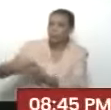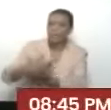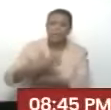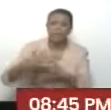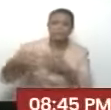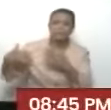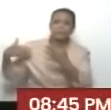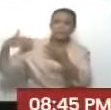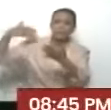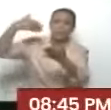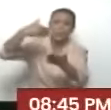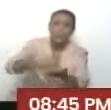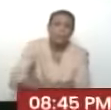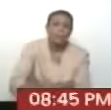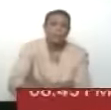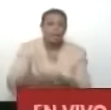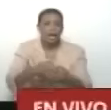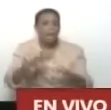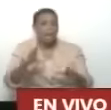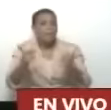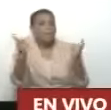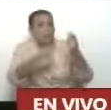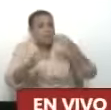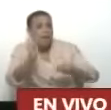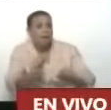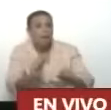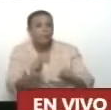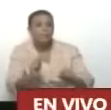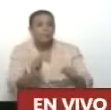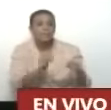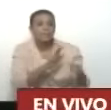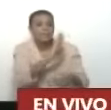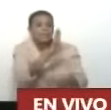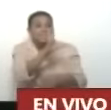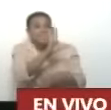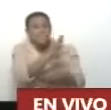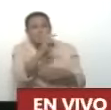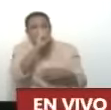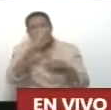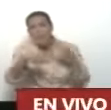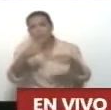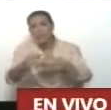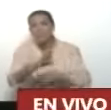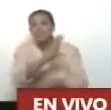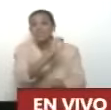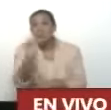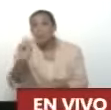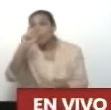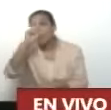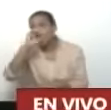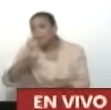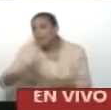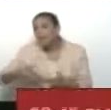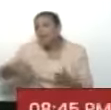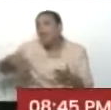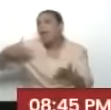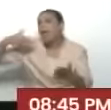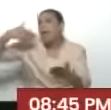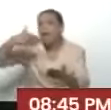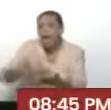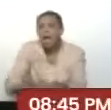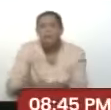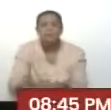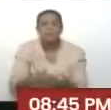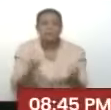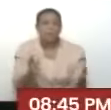3 siglos. Nosotros llegamos al referéndum consultivo con una vereda de 5 siglos. No es casualidad que hayan sido 5 veces las que